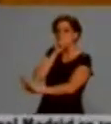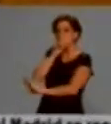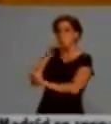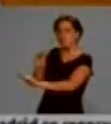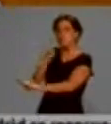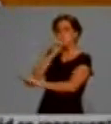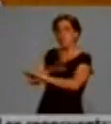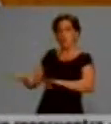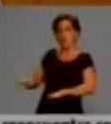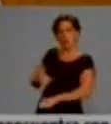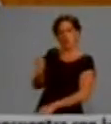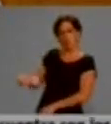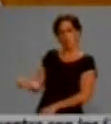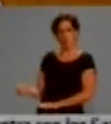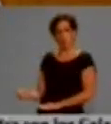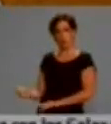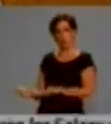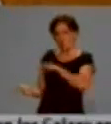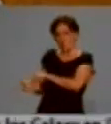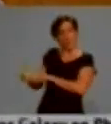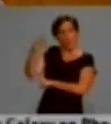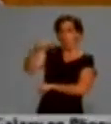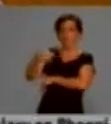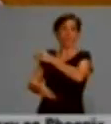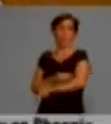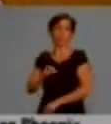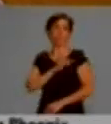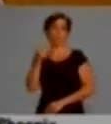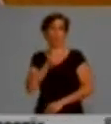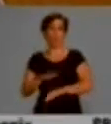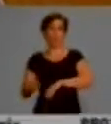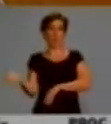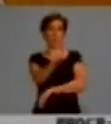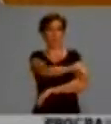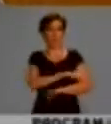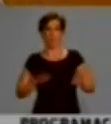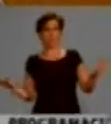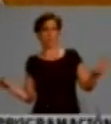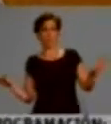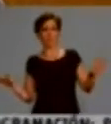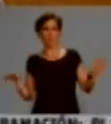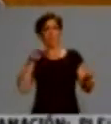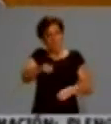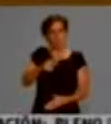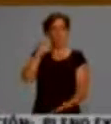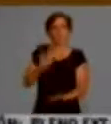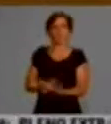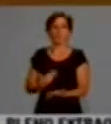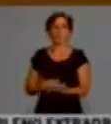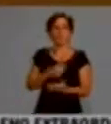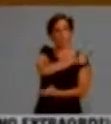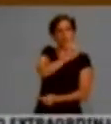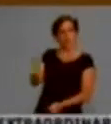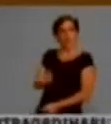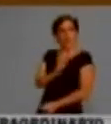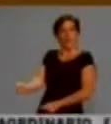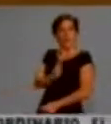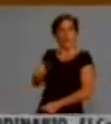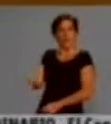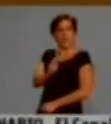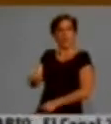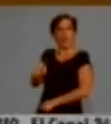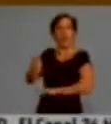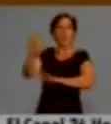su silencio, porque eso es lo único que hacía el señor Bárcenas por ustedes y es lo único que justificaba que ustedes le hayan estado pagando hasta